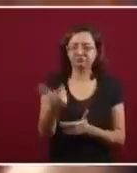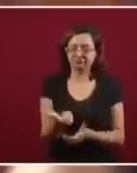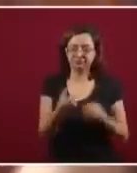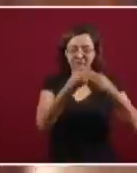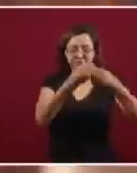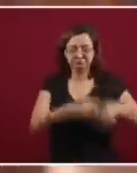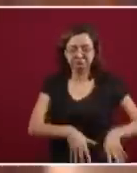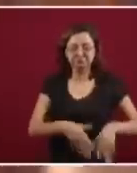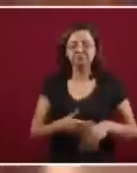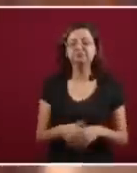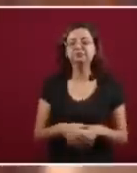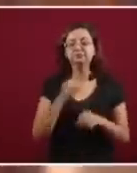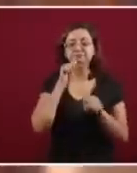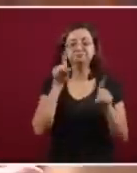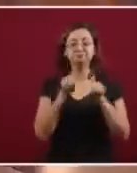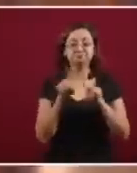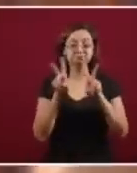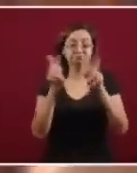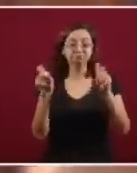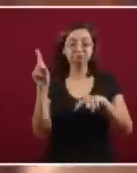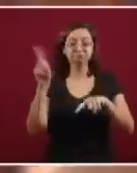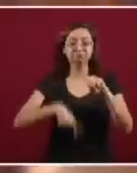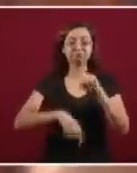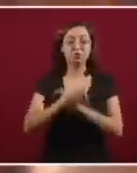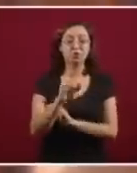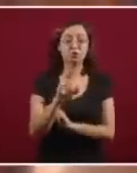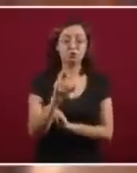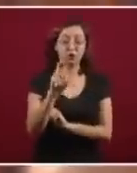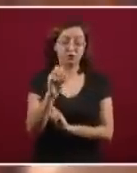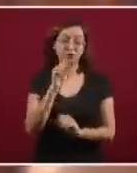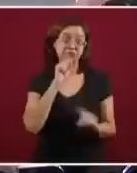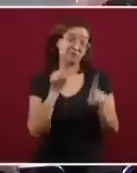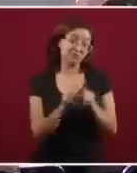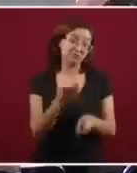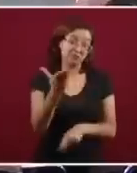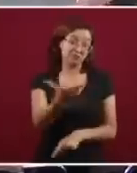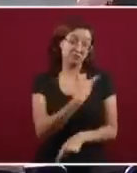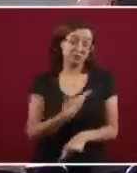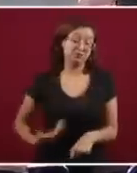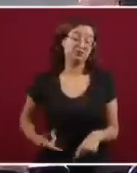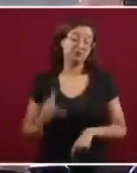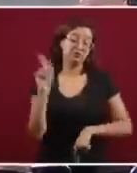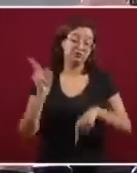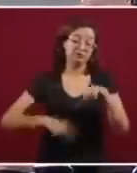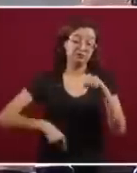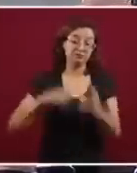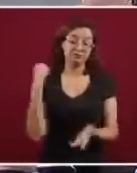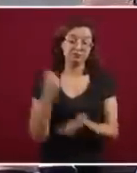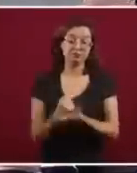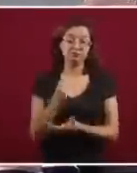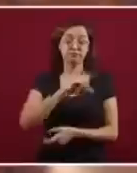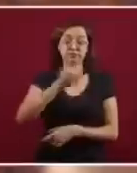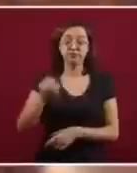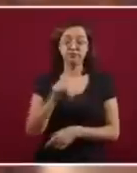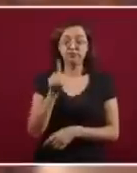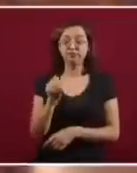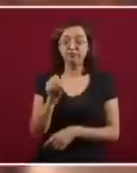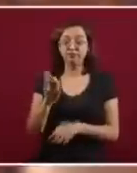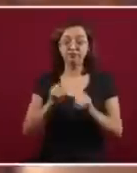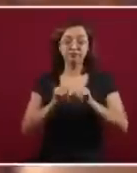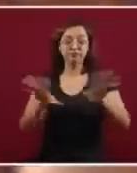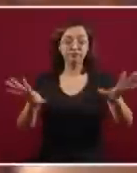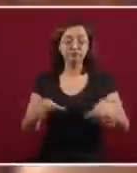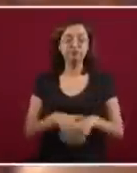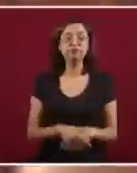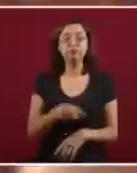obviamente también la eliminación del fuero pues también le va a tocar a usted porque una vez aprobado se publicará en el diario oficial de la federación